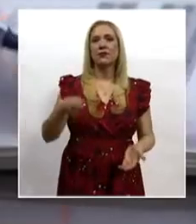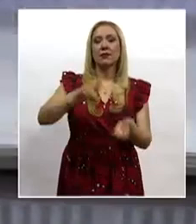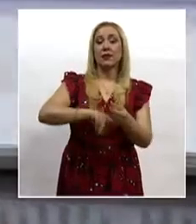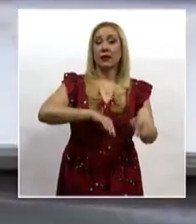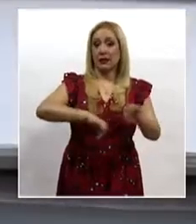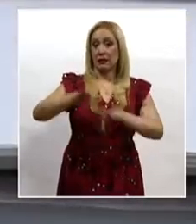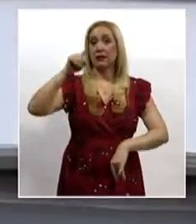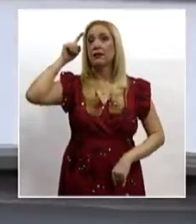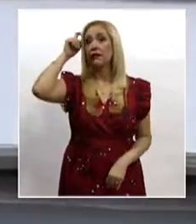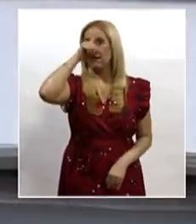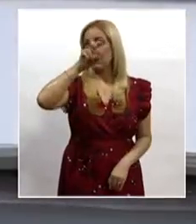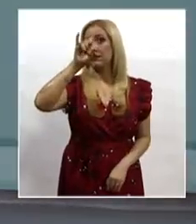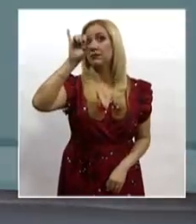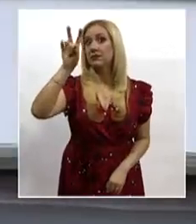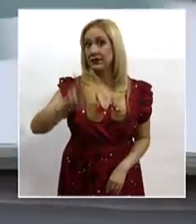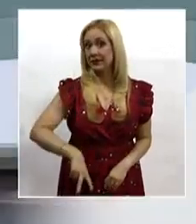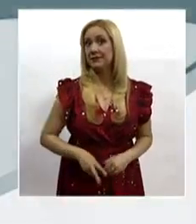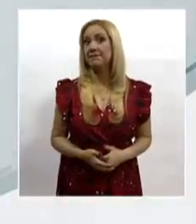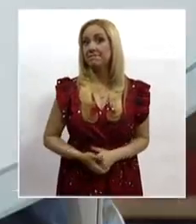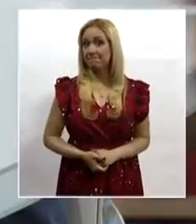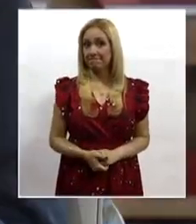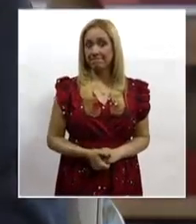profesión.